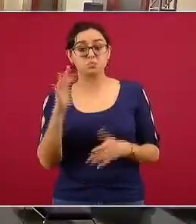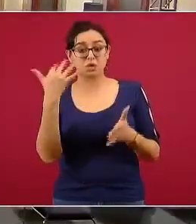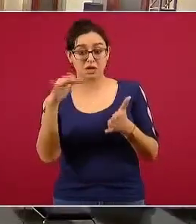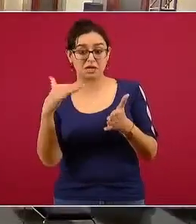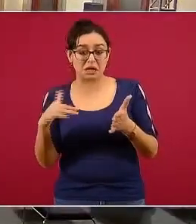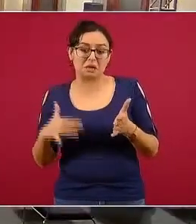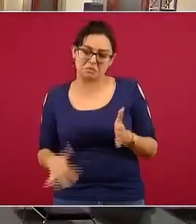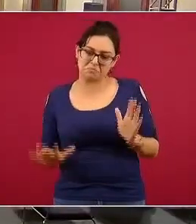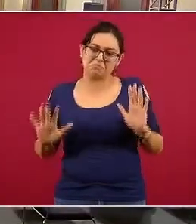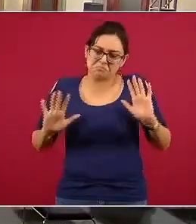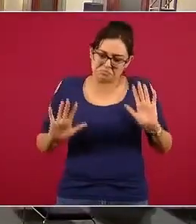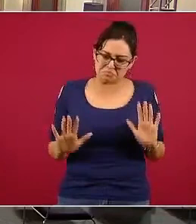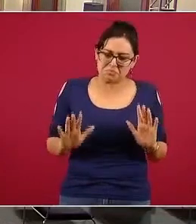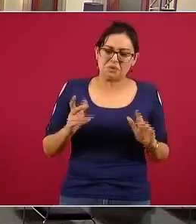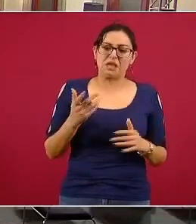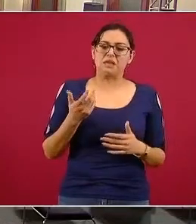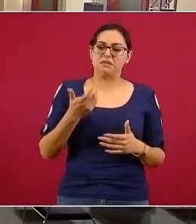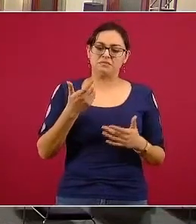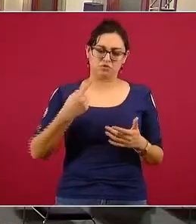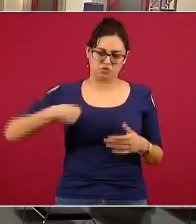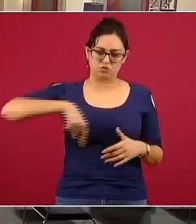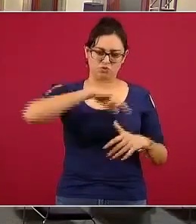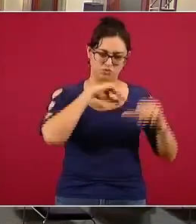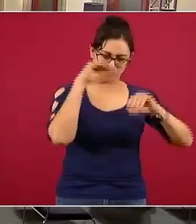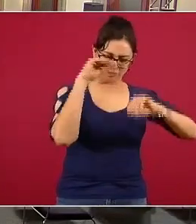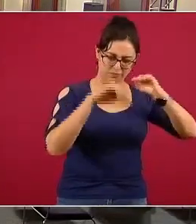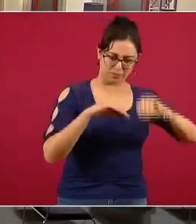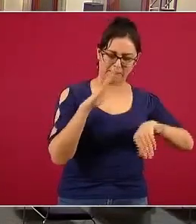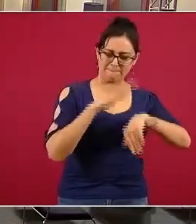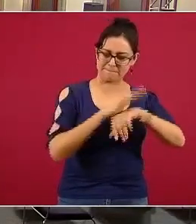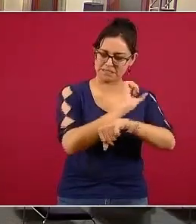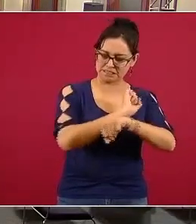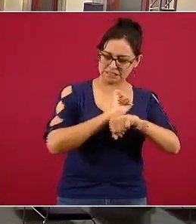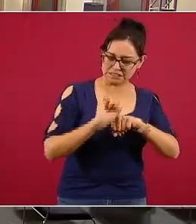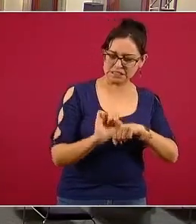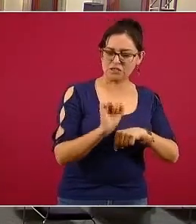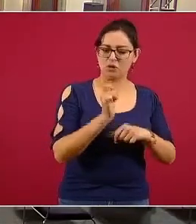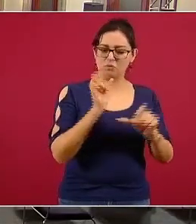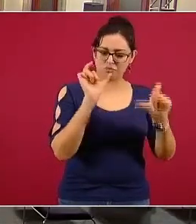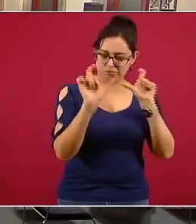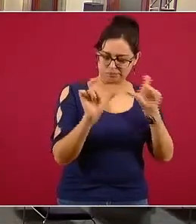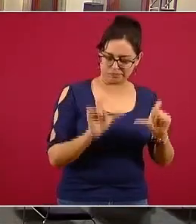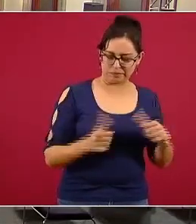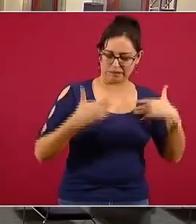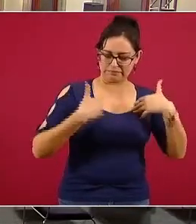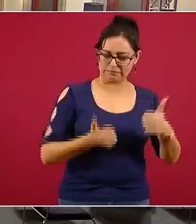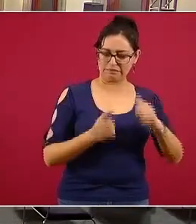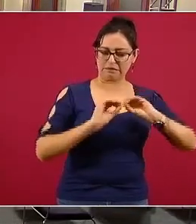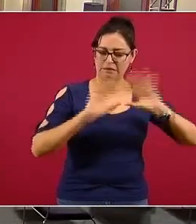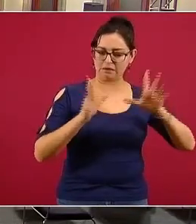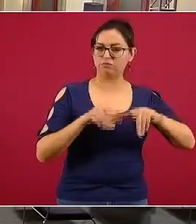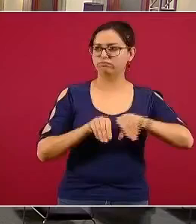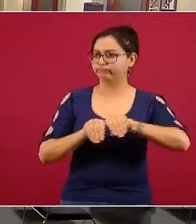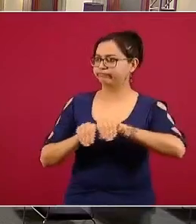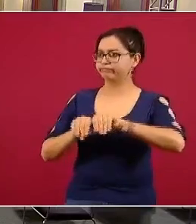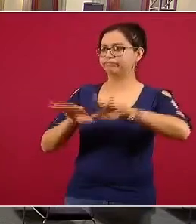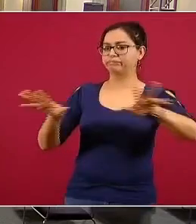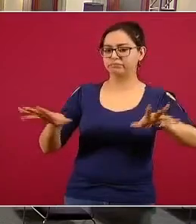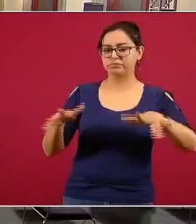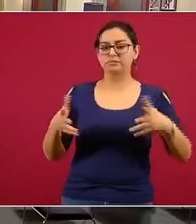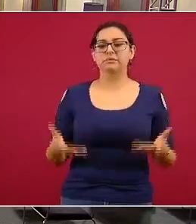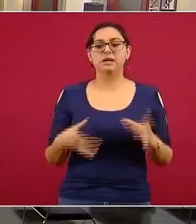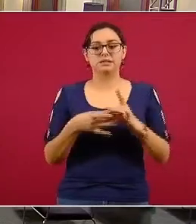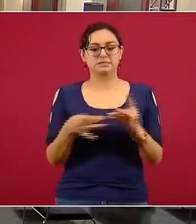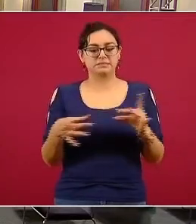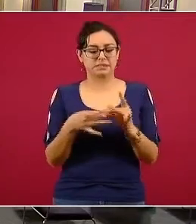de documentos de mayor difusión y que sea un poco más entendible para la población general, donde se especifique